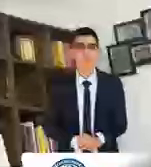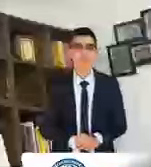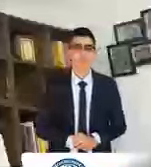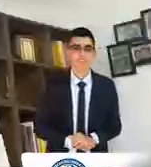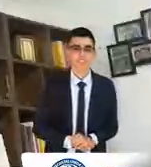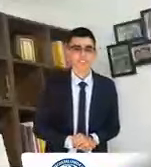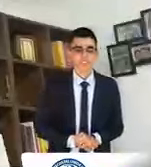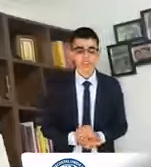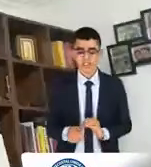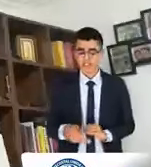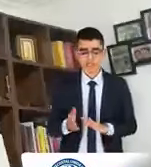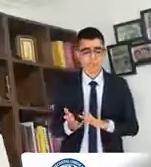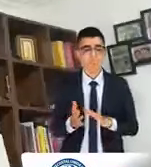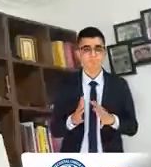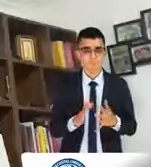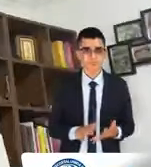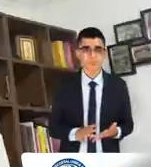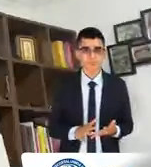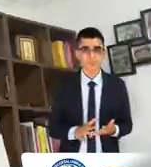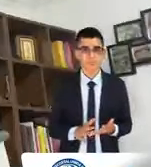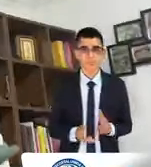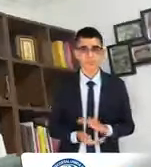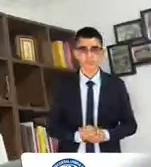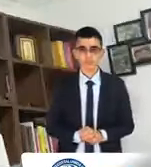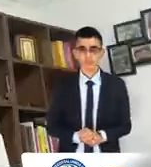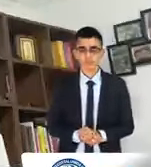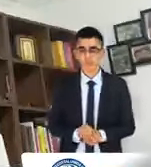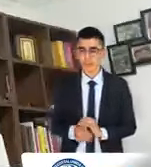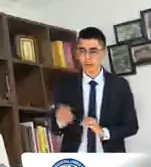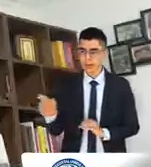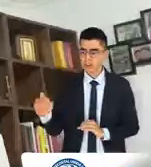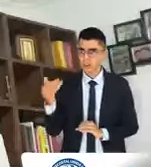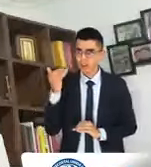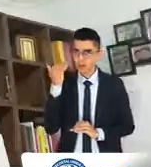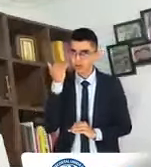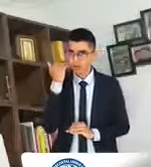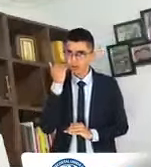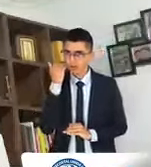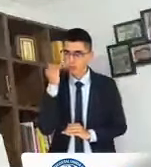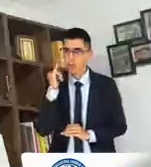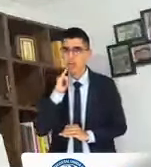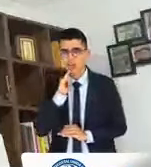ahogó. Y había una mujer que se llamaba Miriam,